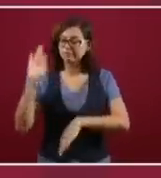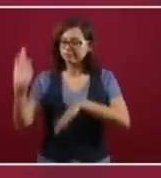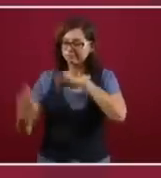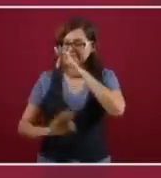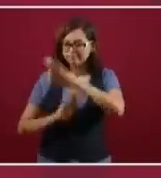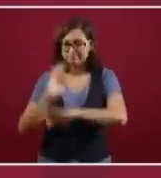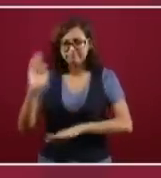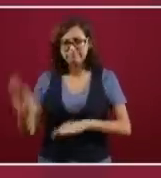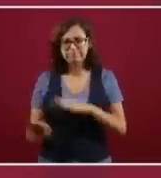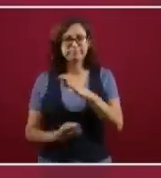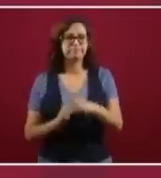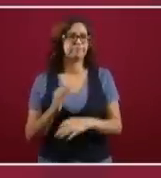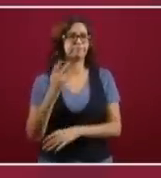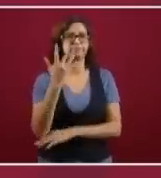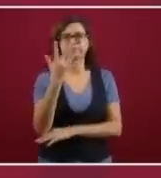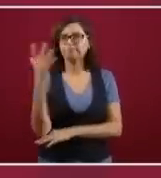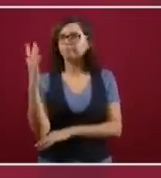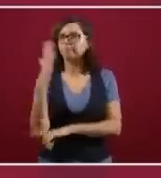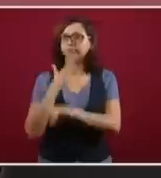que no se afecte el medio ambiente,